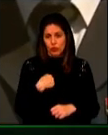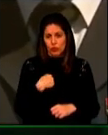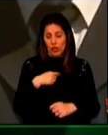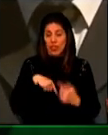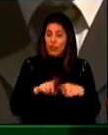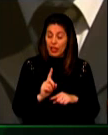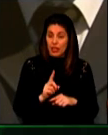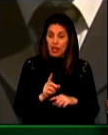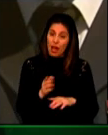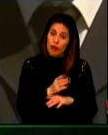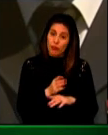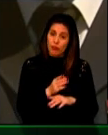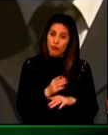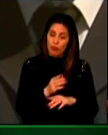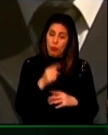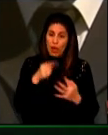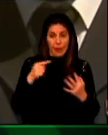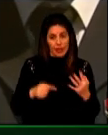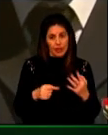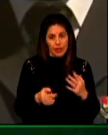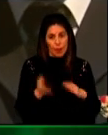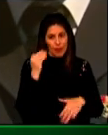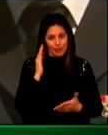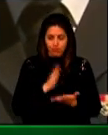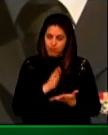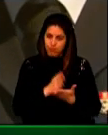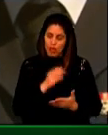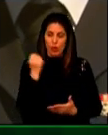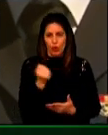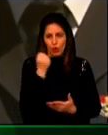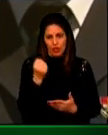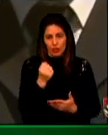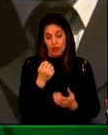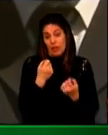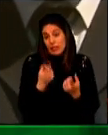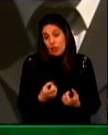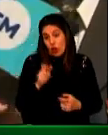debería haber tenido alguna medida cautelar más importante de la que se puso, pero bueno.